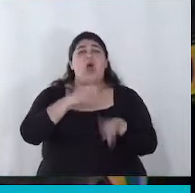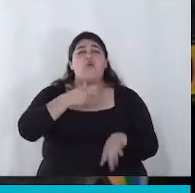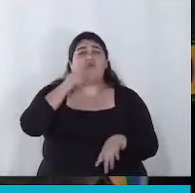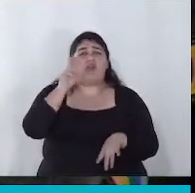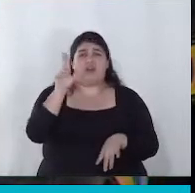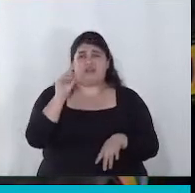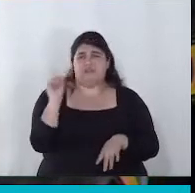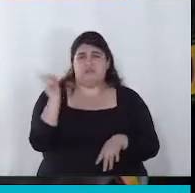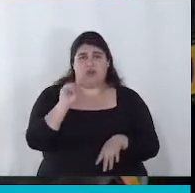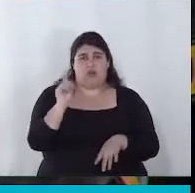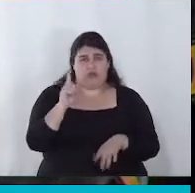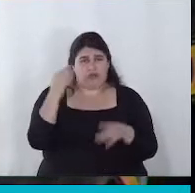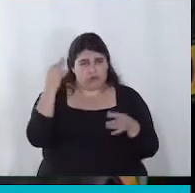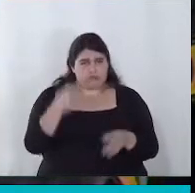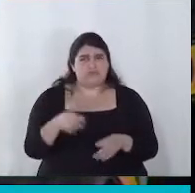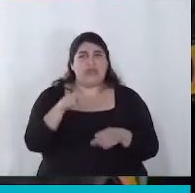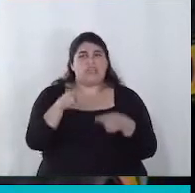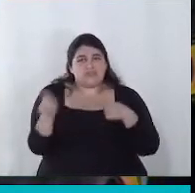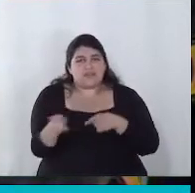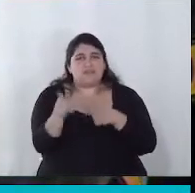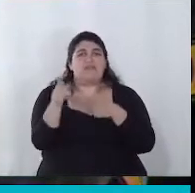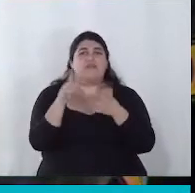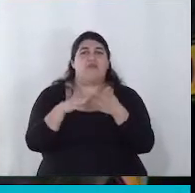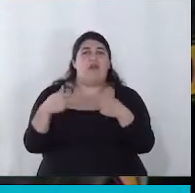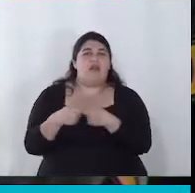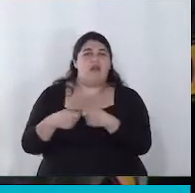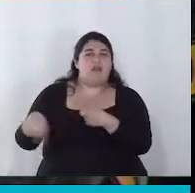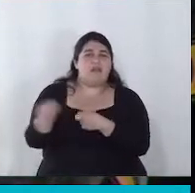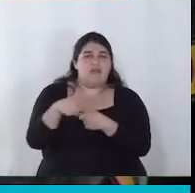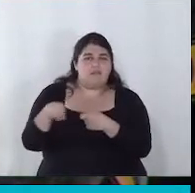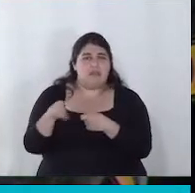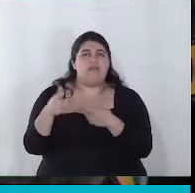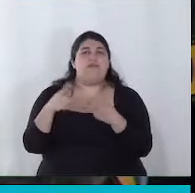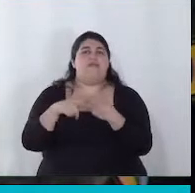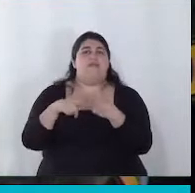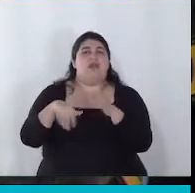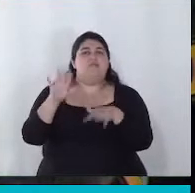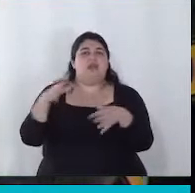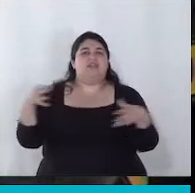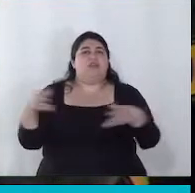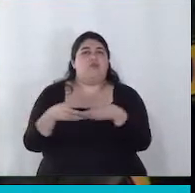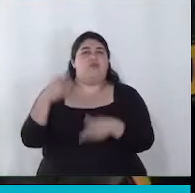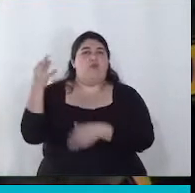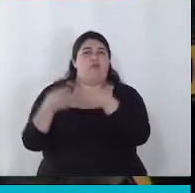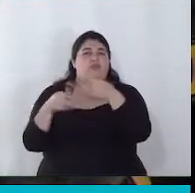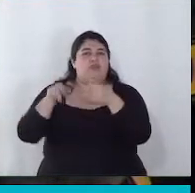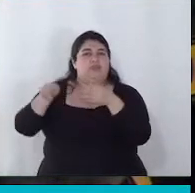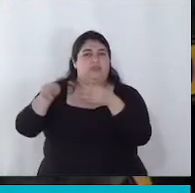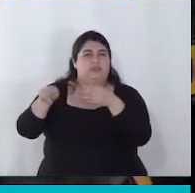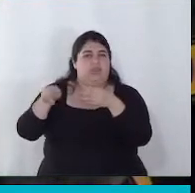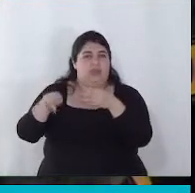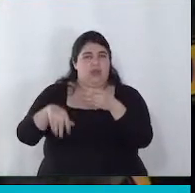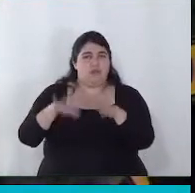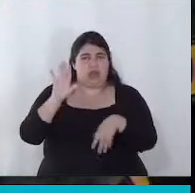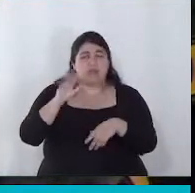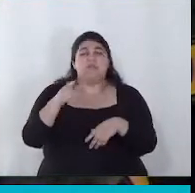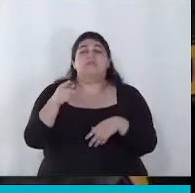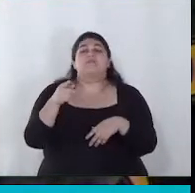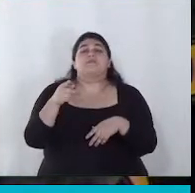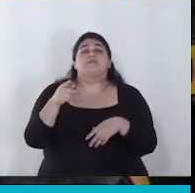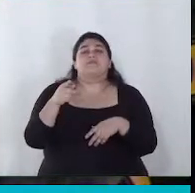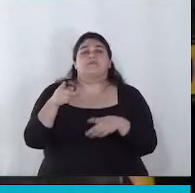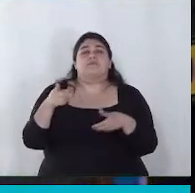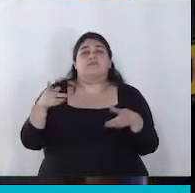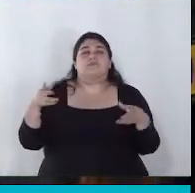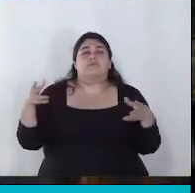lonjas de connivencia del partido judicial y el poder real sobre un colchón